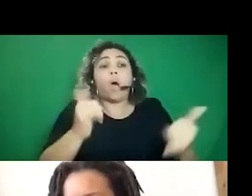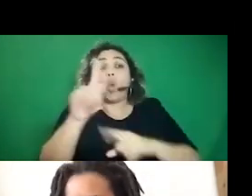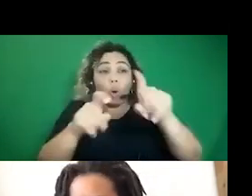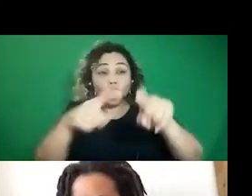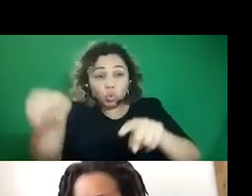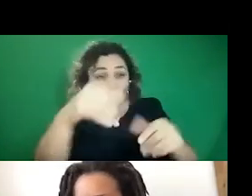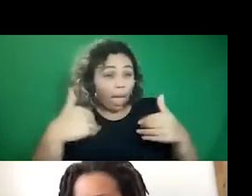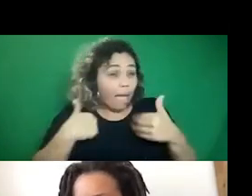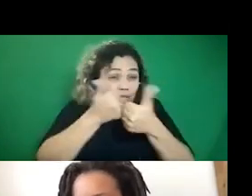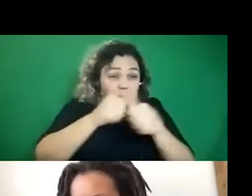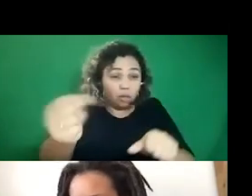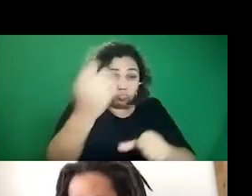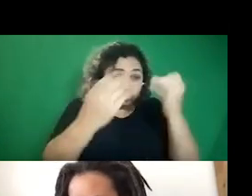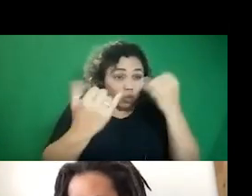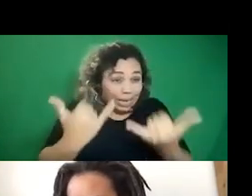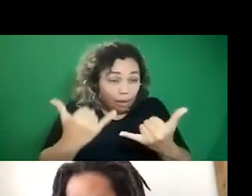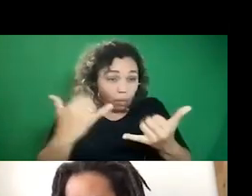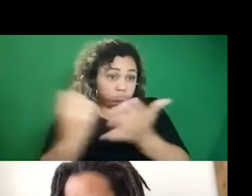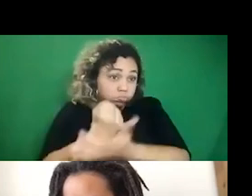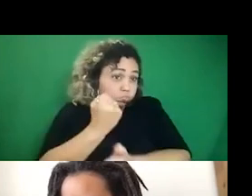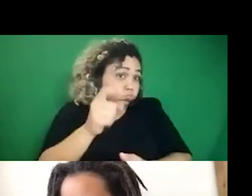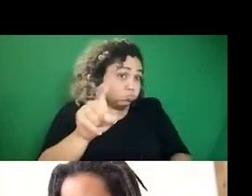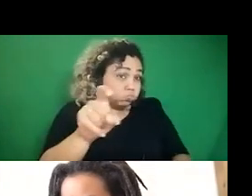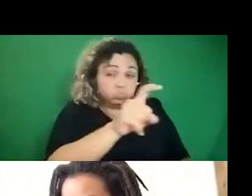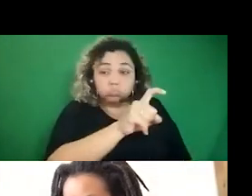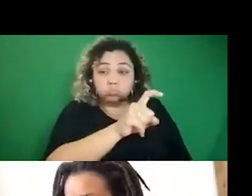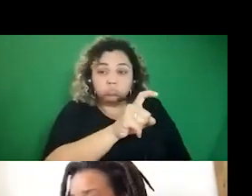pregunta sobre esto